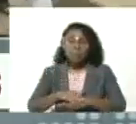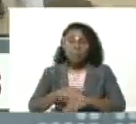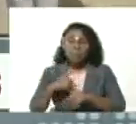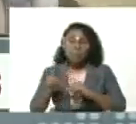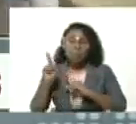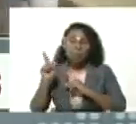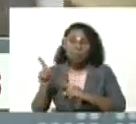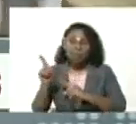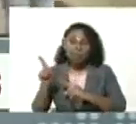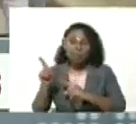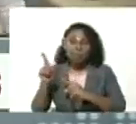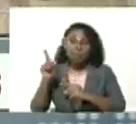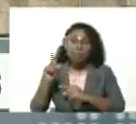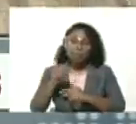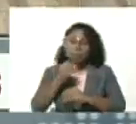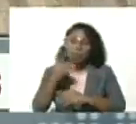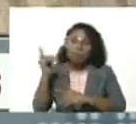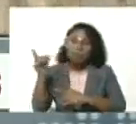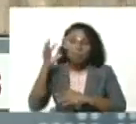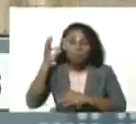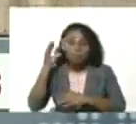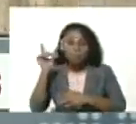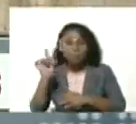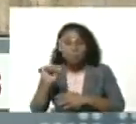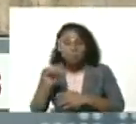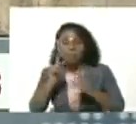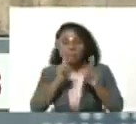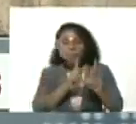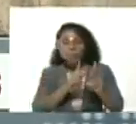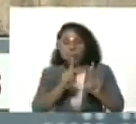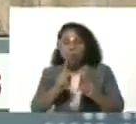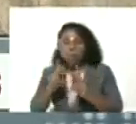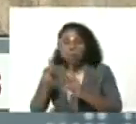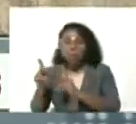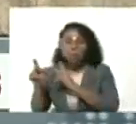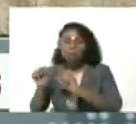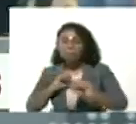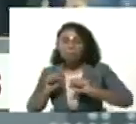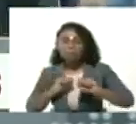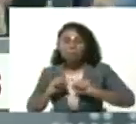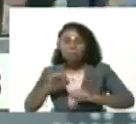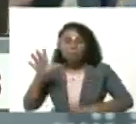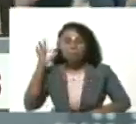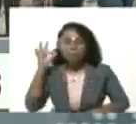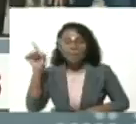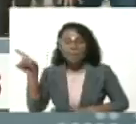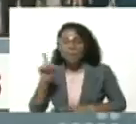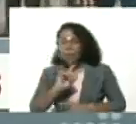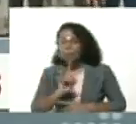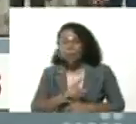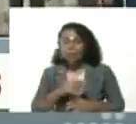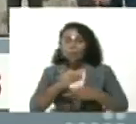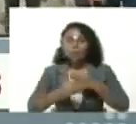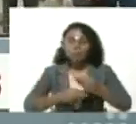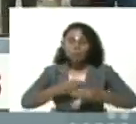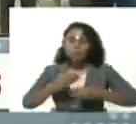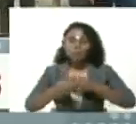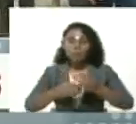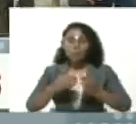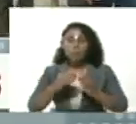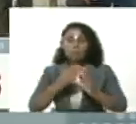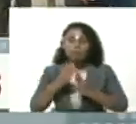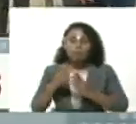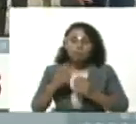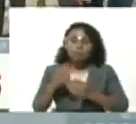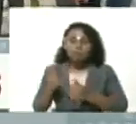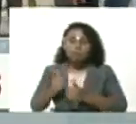allí, presidente, bueno, esas son mujeres también organizadas. Correcto. El movimiento de mujeres. Ellas nos fueron llevando en el sector El